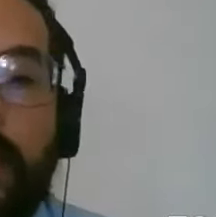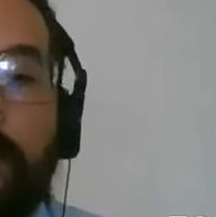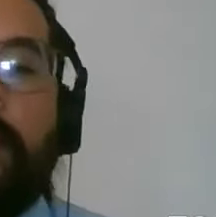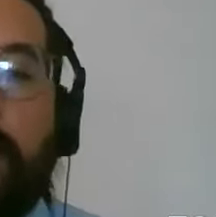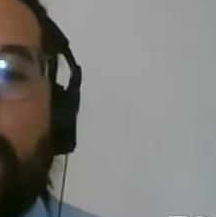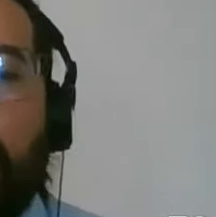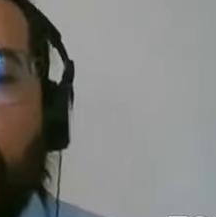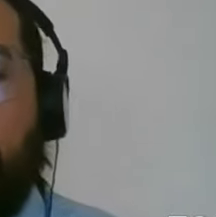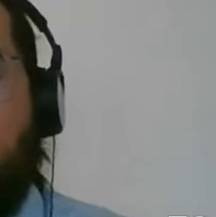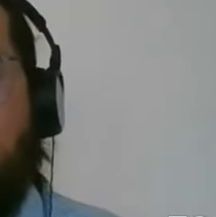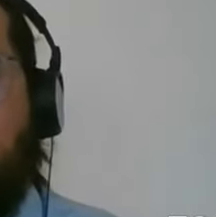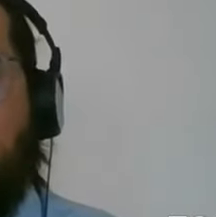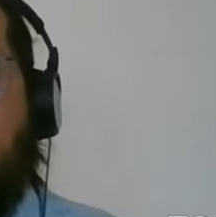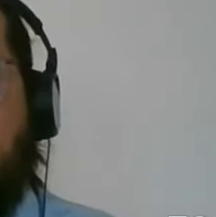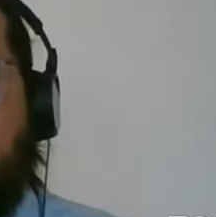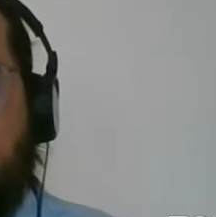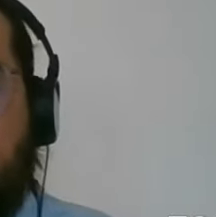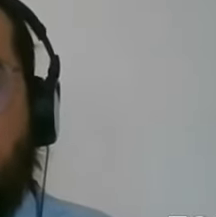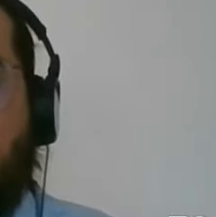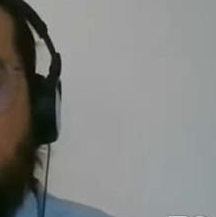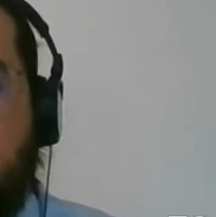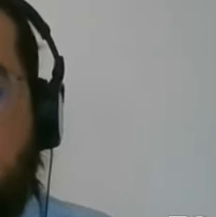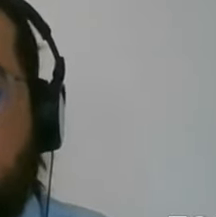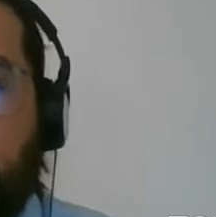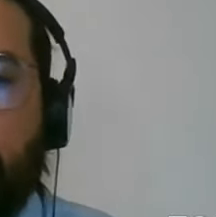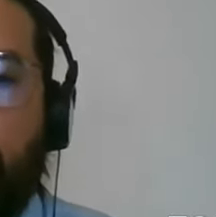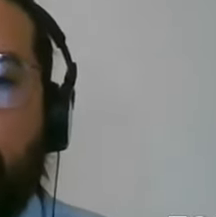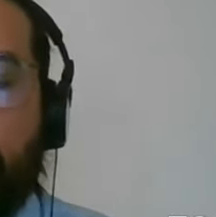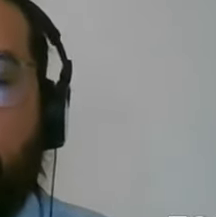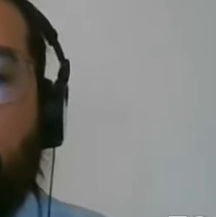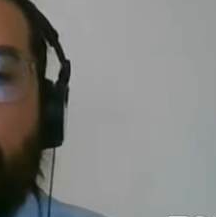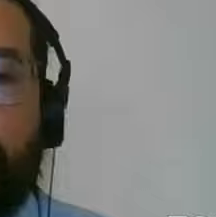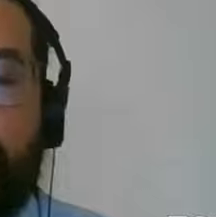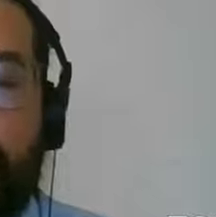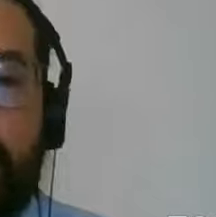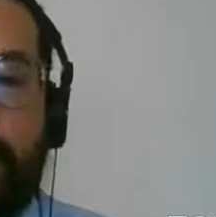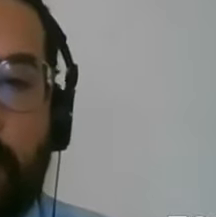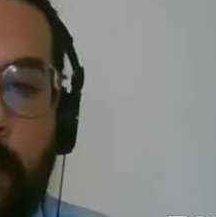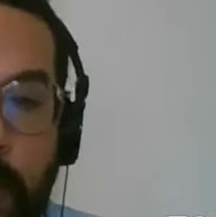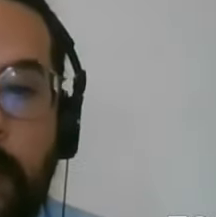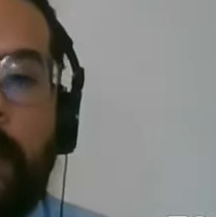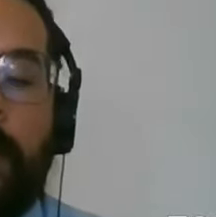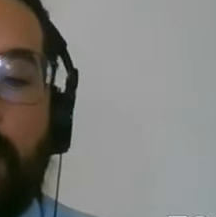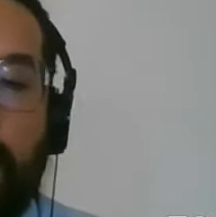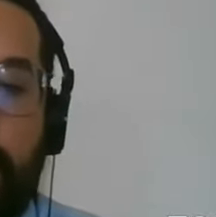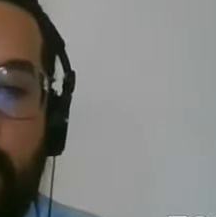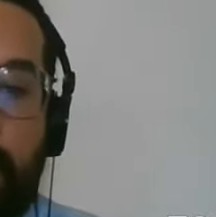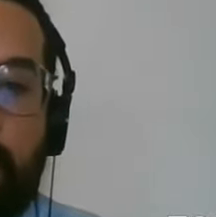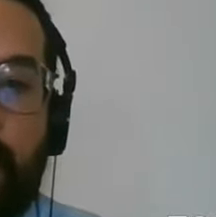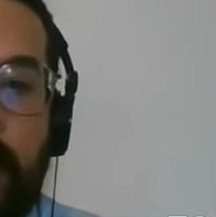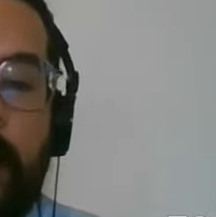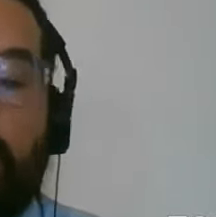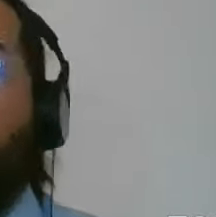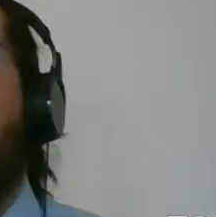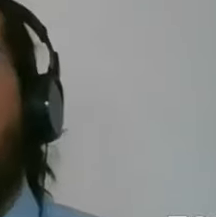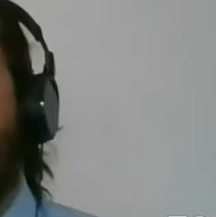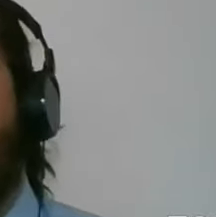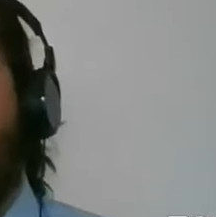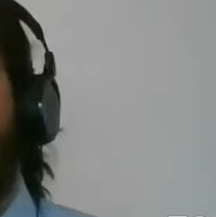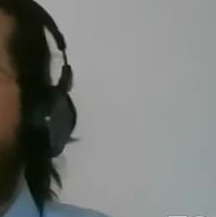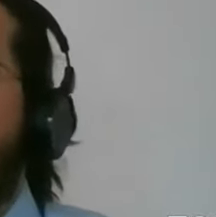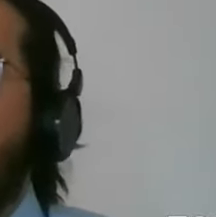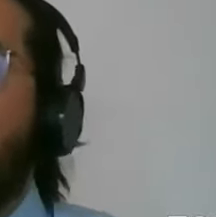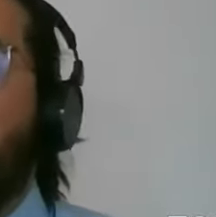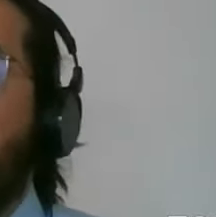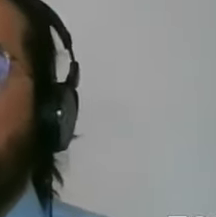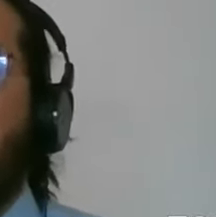de otros conceptos como las categorías sospechosas o los niveles de escrutinio, si se utiliza algún test